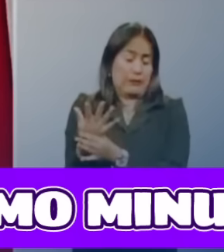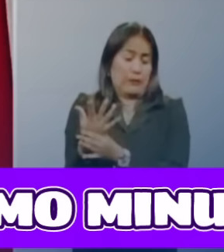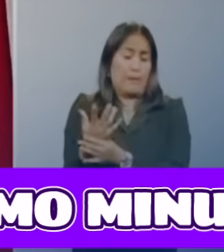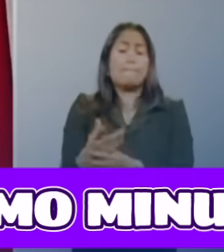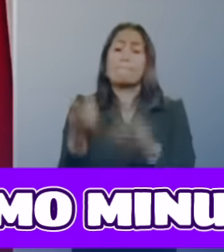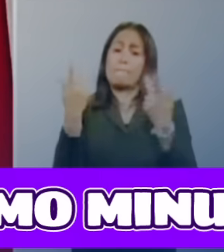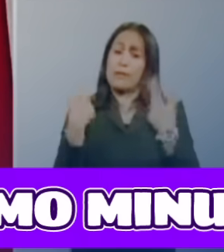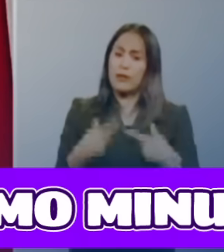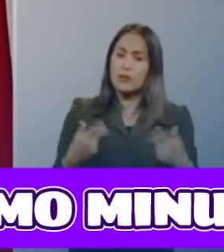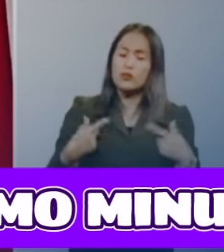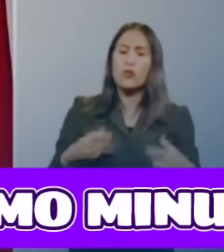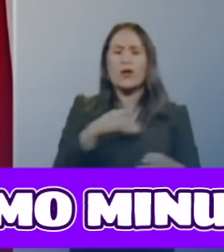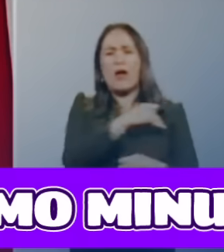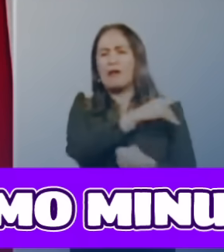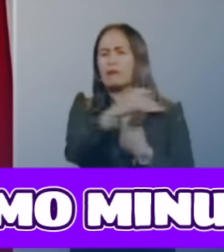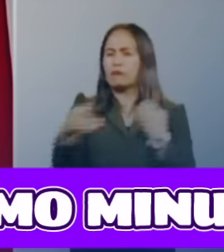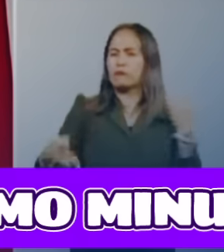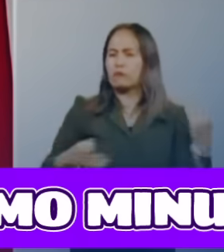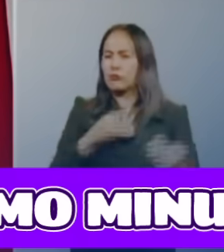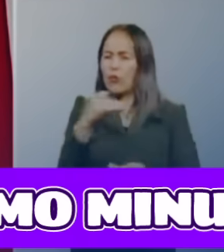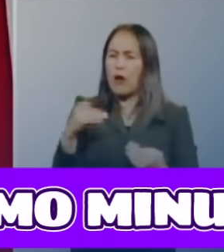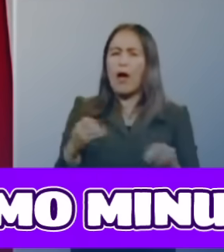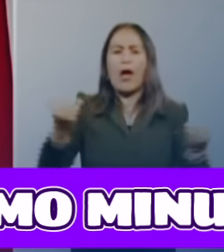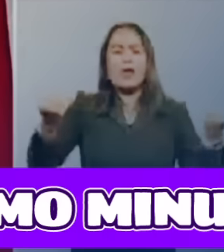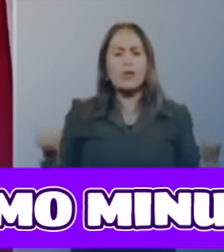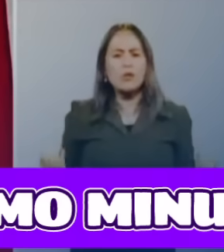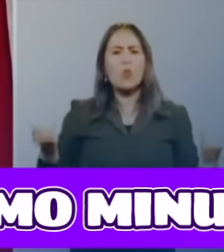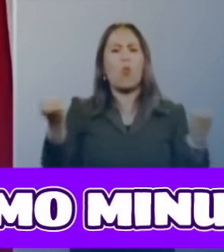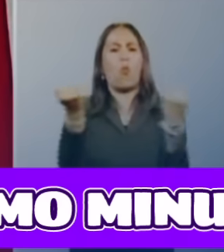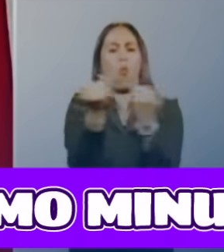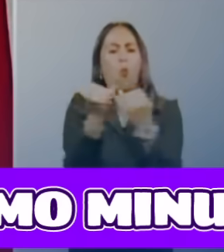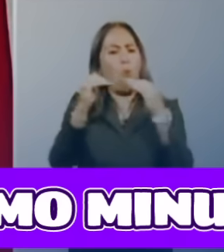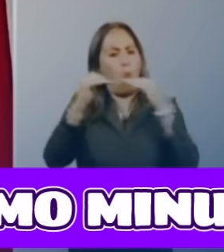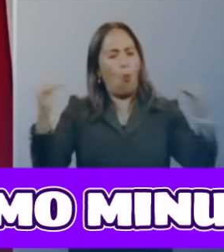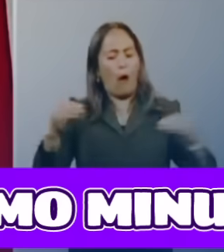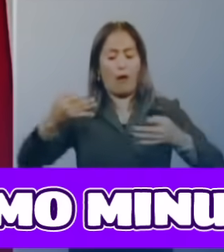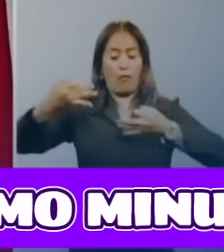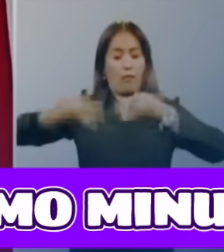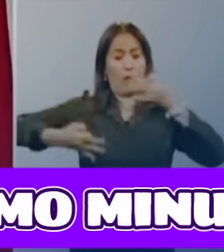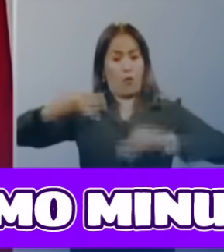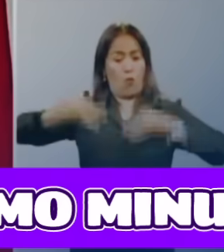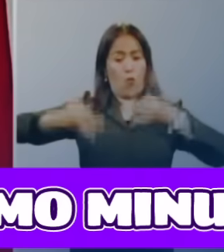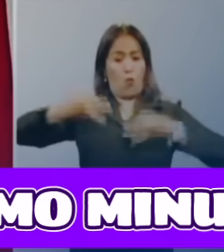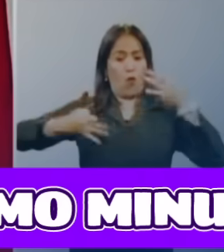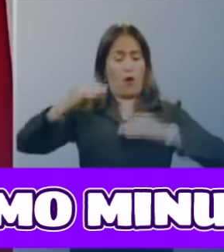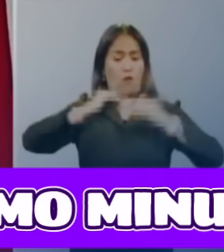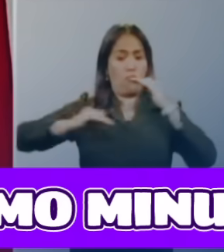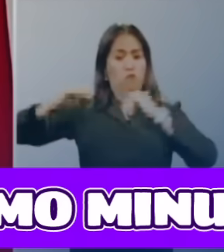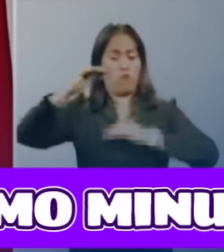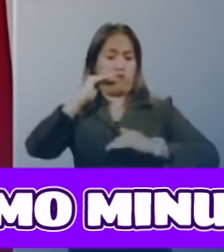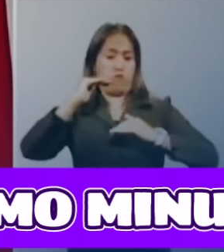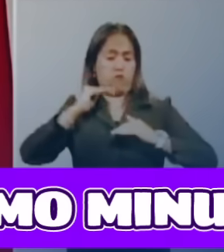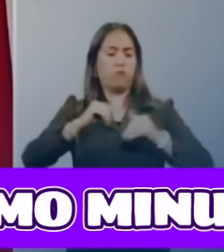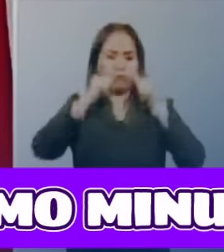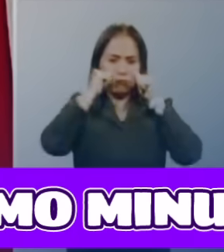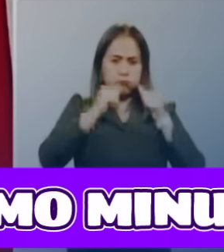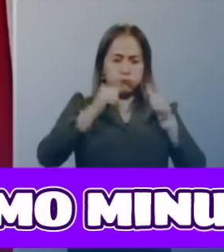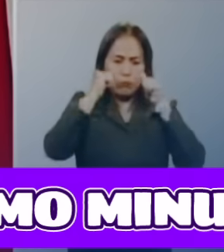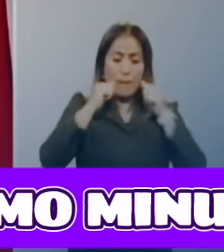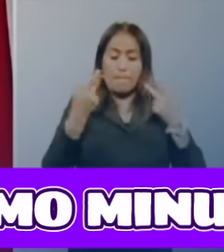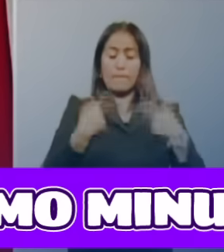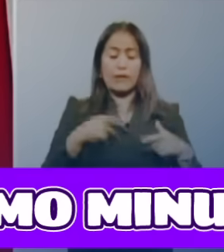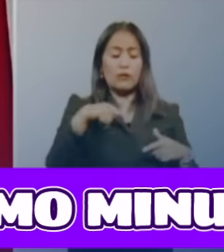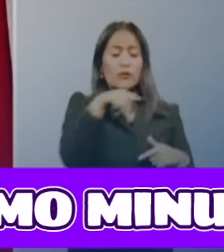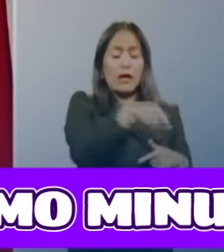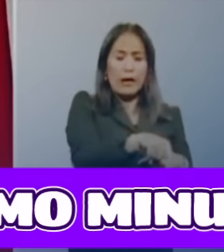las personas son iguales ante los tribunales y que toda persona tendrá